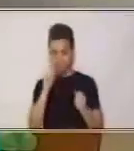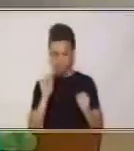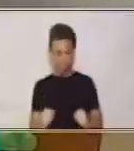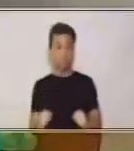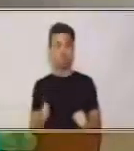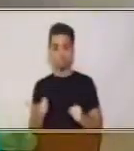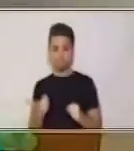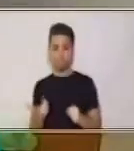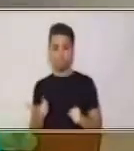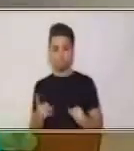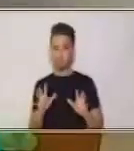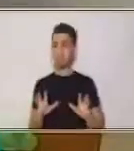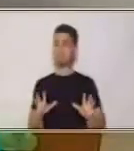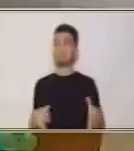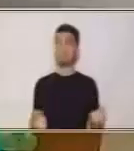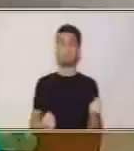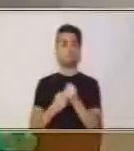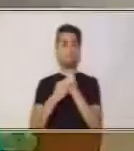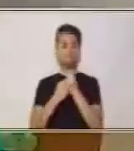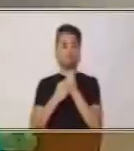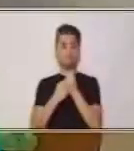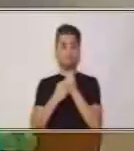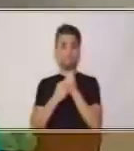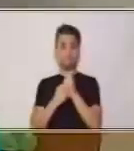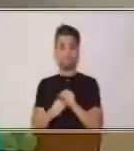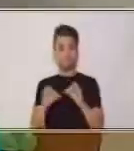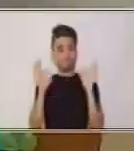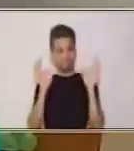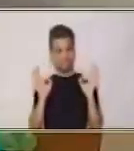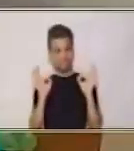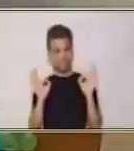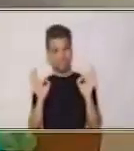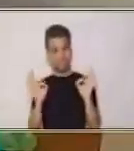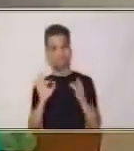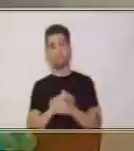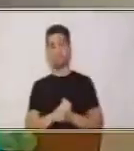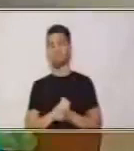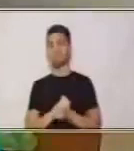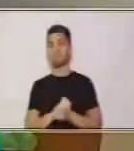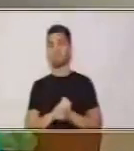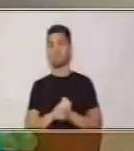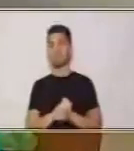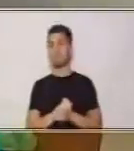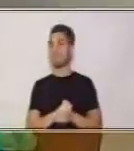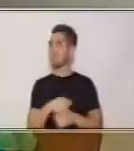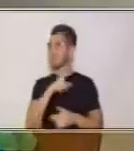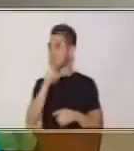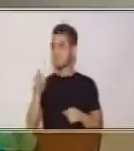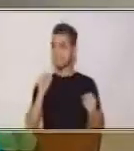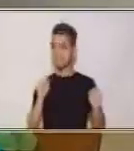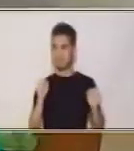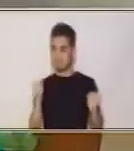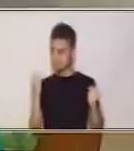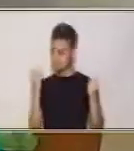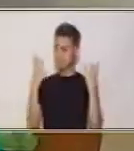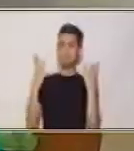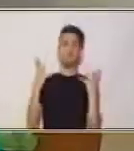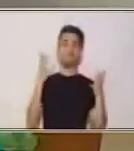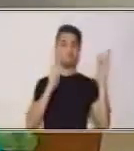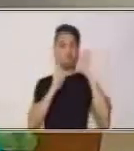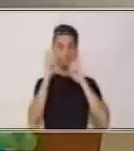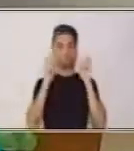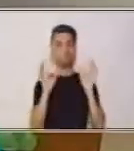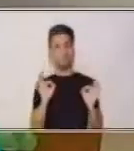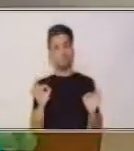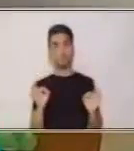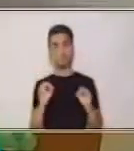siempre en tu lugar. ¡Muy bien! Yo sé que hicieron las expresiones conmigo. ¿Verdad que sí?